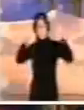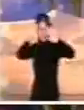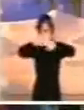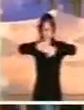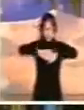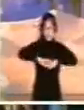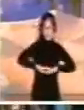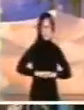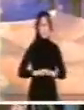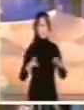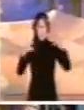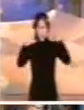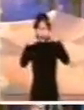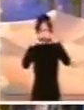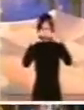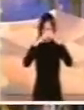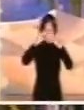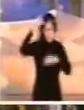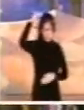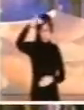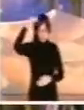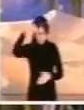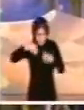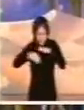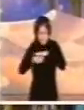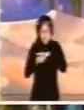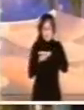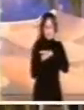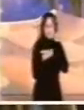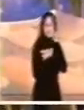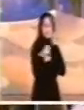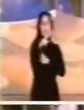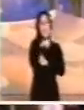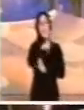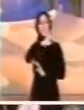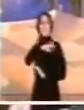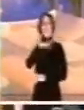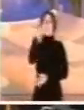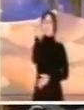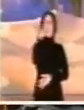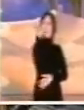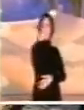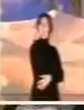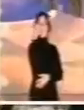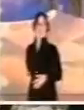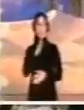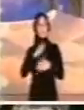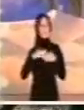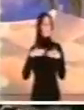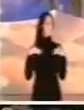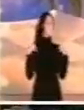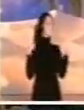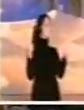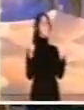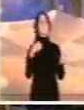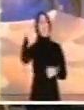cueva de Alibaba yace de las suyas don carnal. Cereza de disfrazó